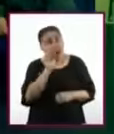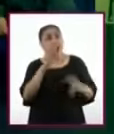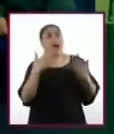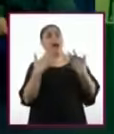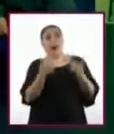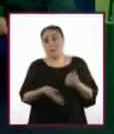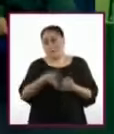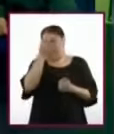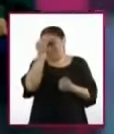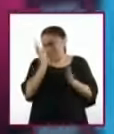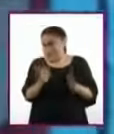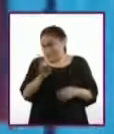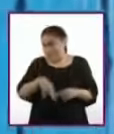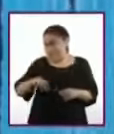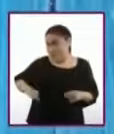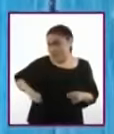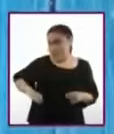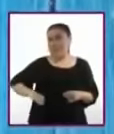de hoy.